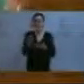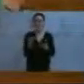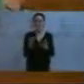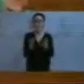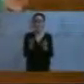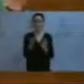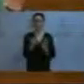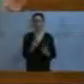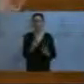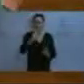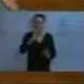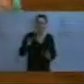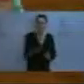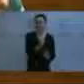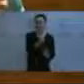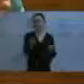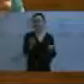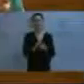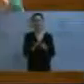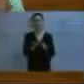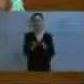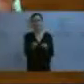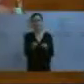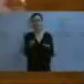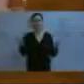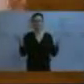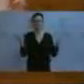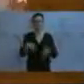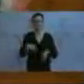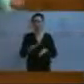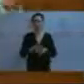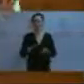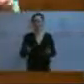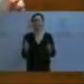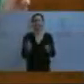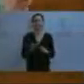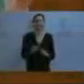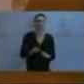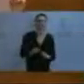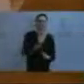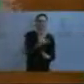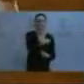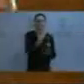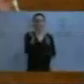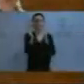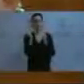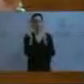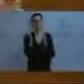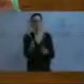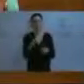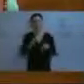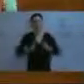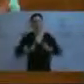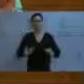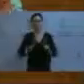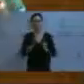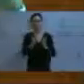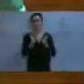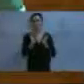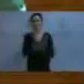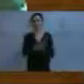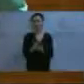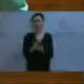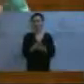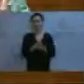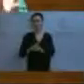nos parece que es un desajuste importante la cuantía que los asturianos otorgamos a esas agencias de intermediación a través de